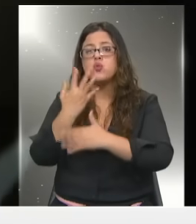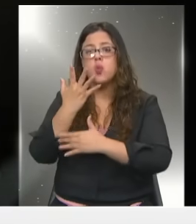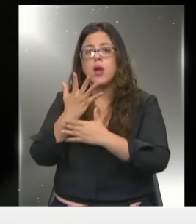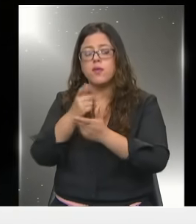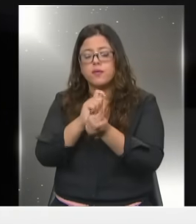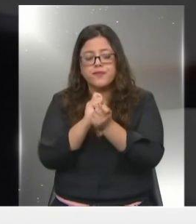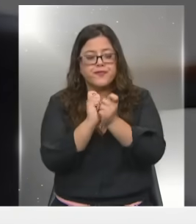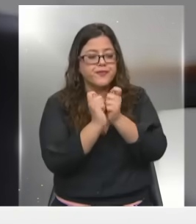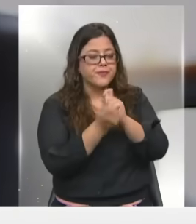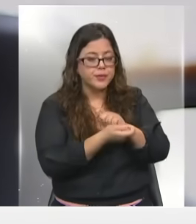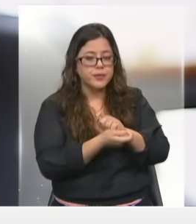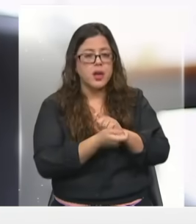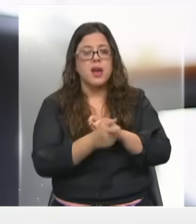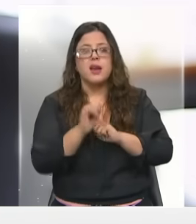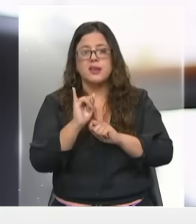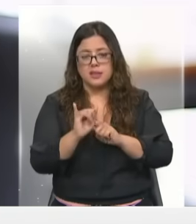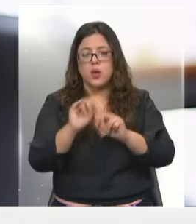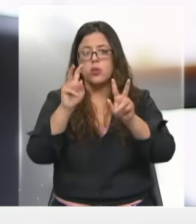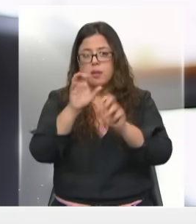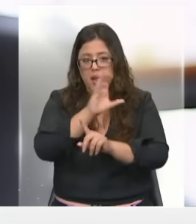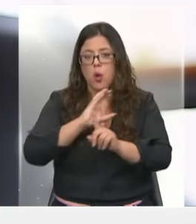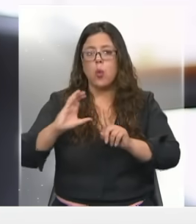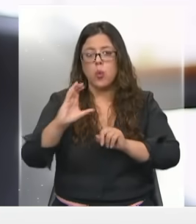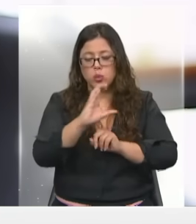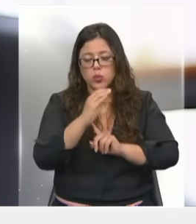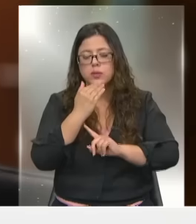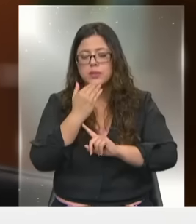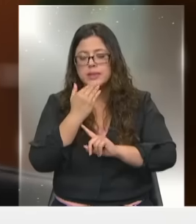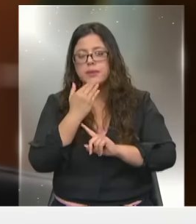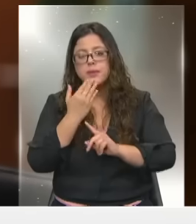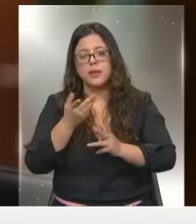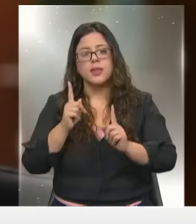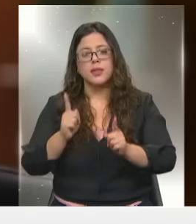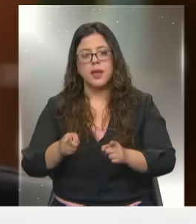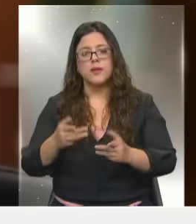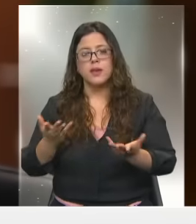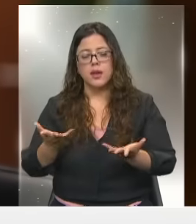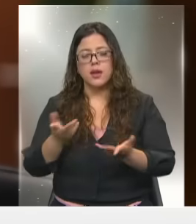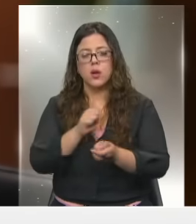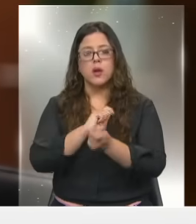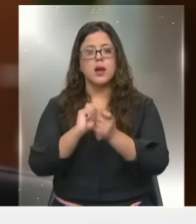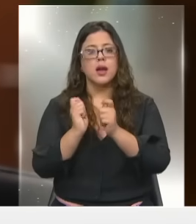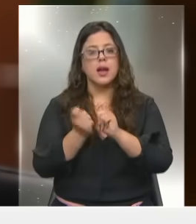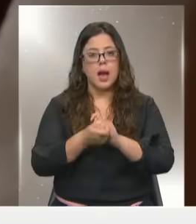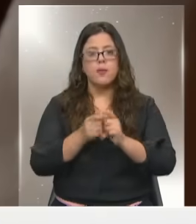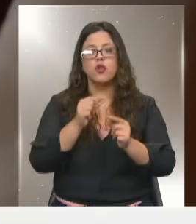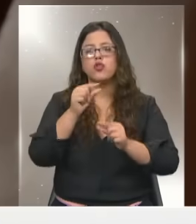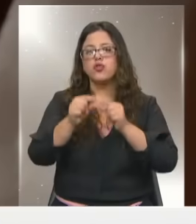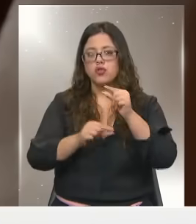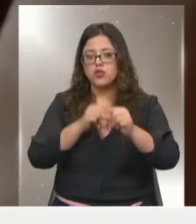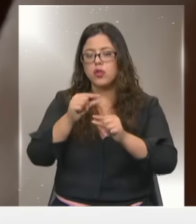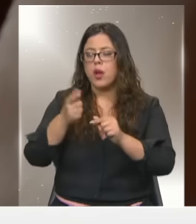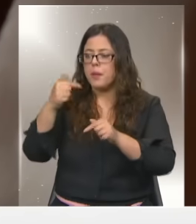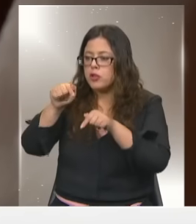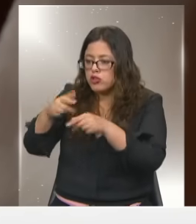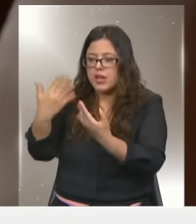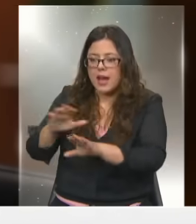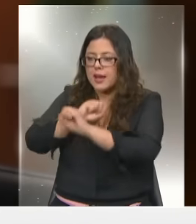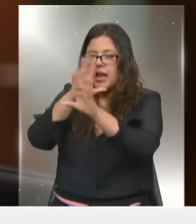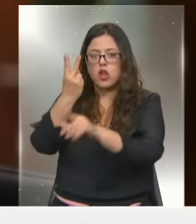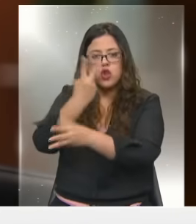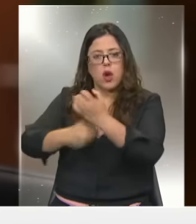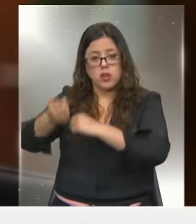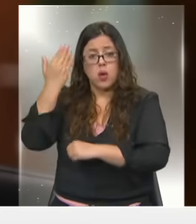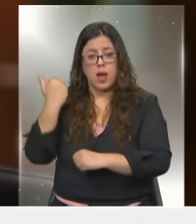modalidad, por cierto, va a ser un cambio cultural y, por cierto, tiene que ser también un cambio progresivo. Pero eso ya se tenía claro hace